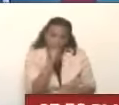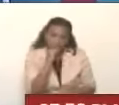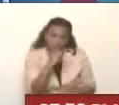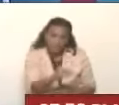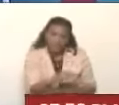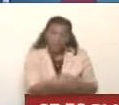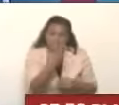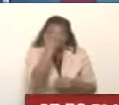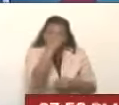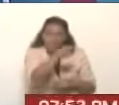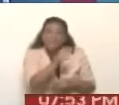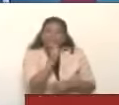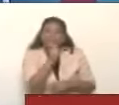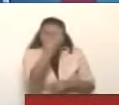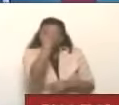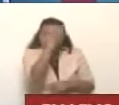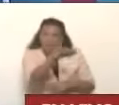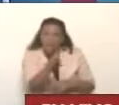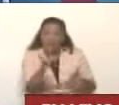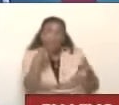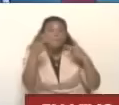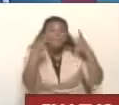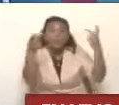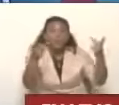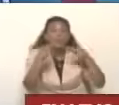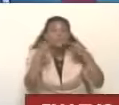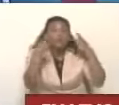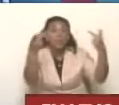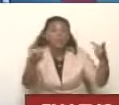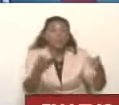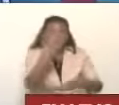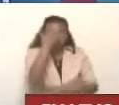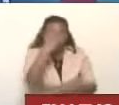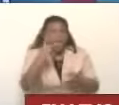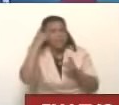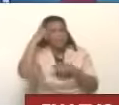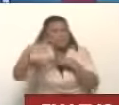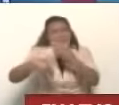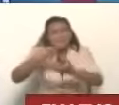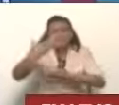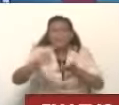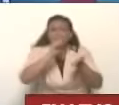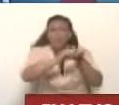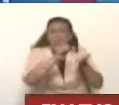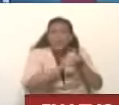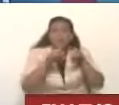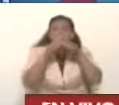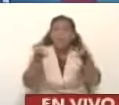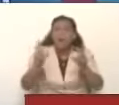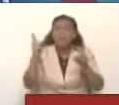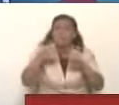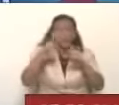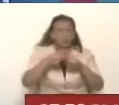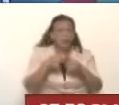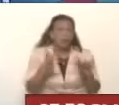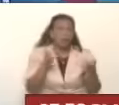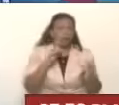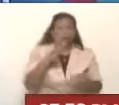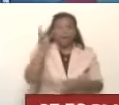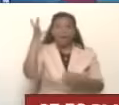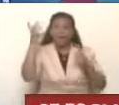Cada quien saque sus conclusiones. Los periodistas mercenarios tenían días diciendo estupideces porque estaban muy